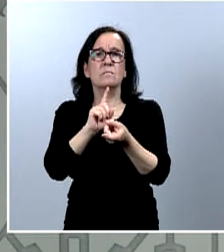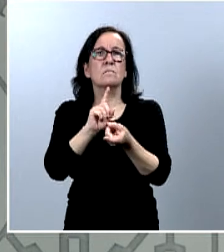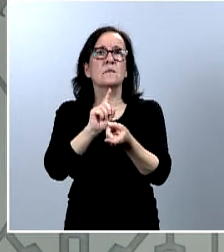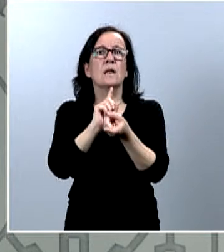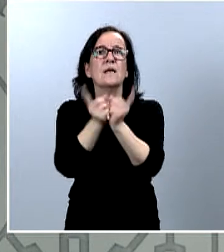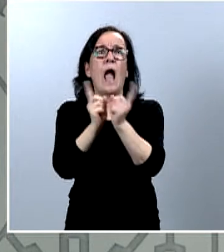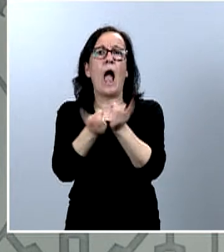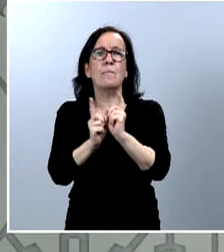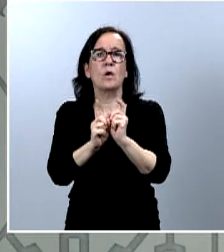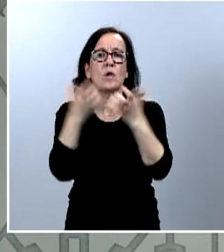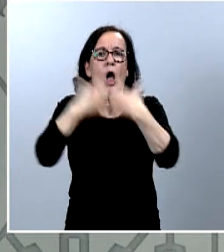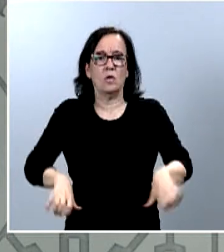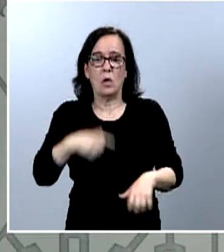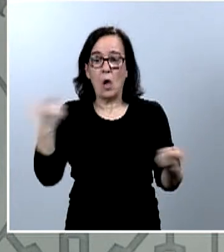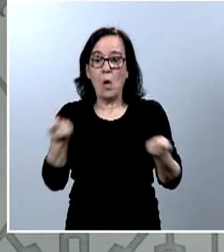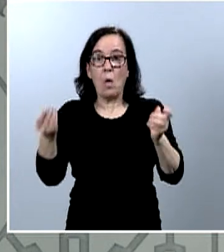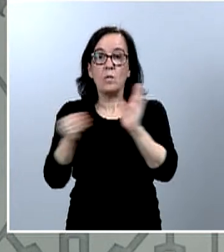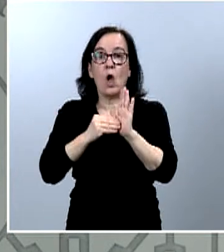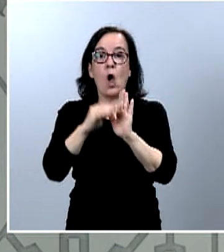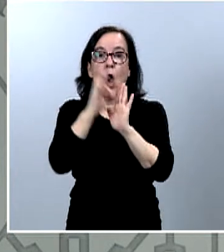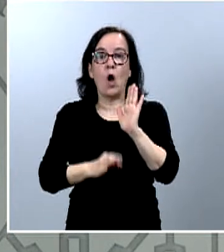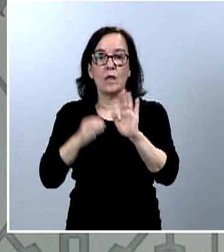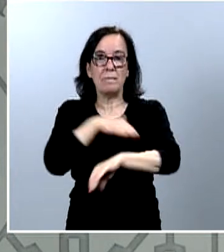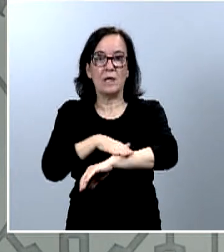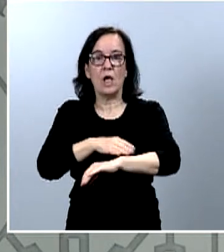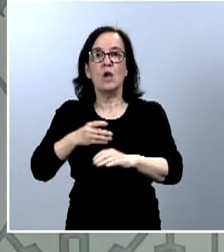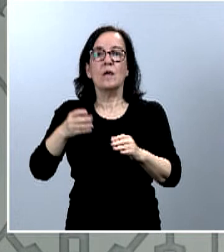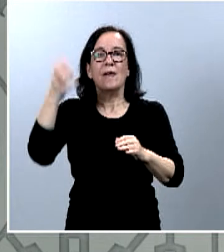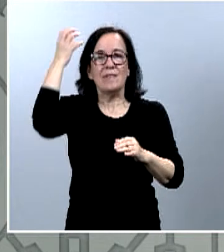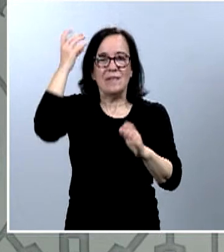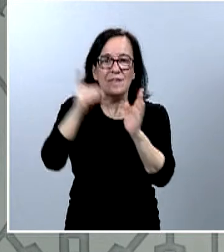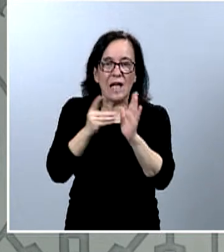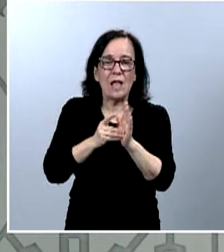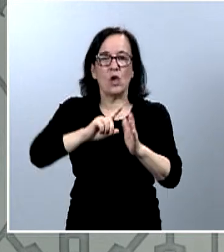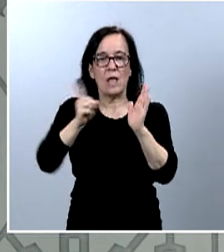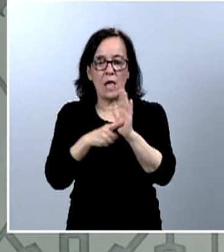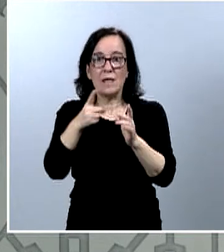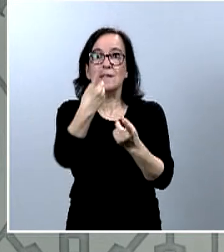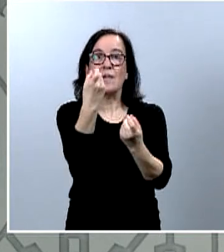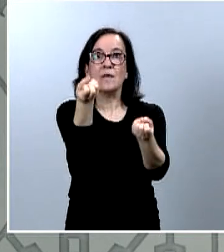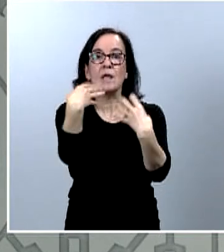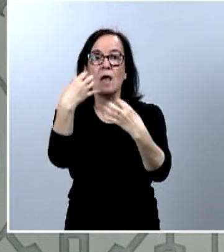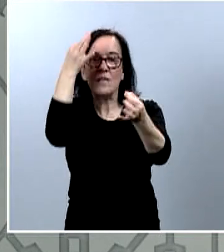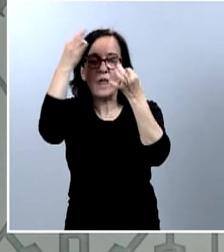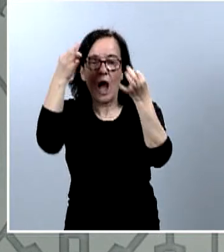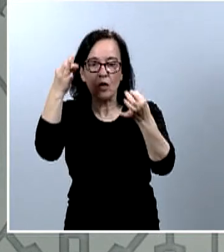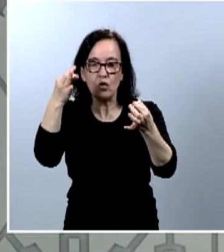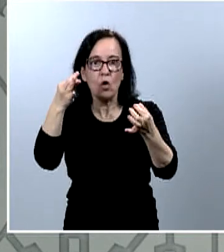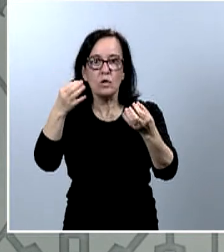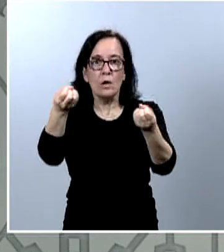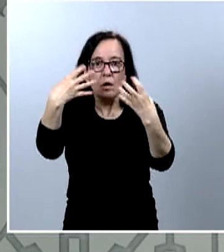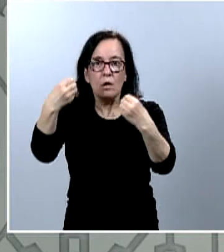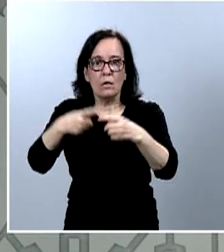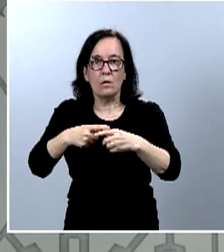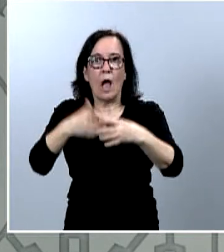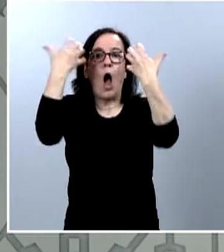publicar en una orden ministerial, en un decreto o en una ley que necesitamos que nos envíen estos datos, los datos se generan así.